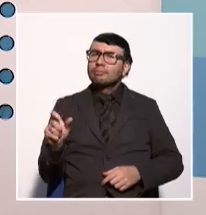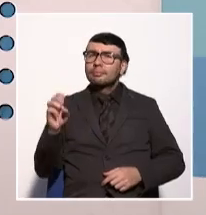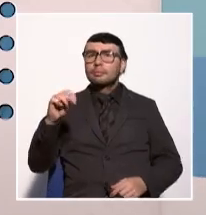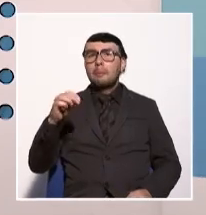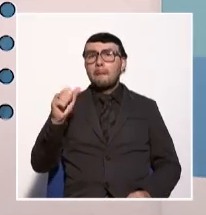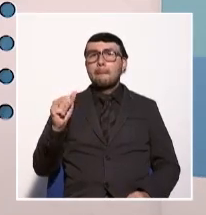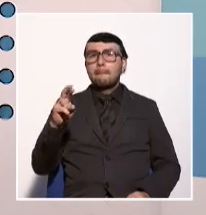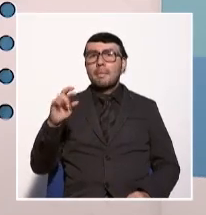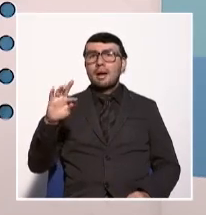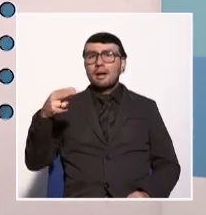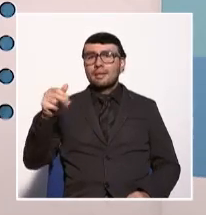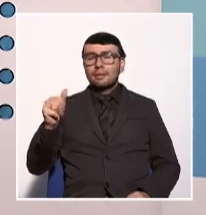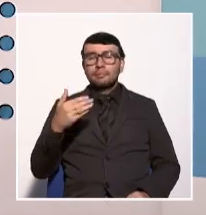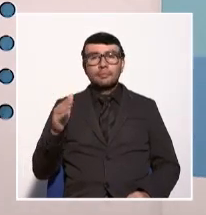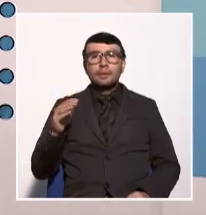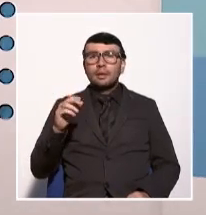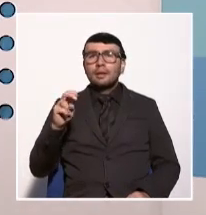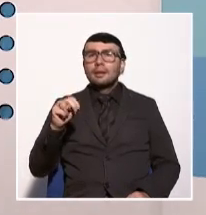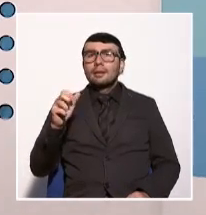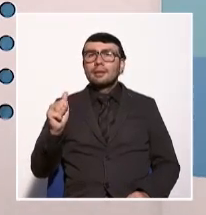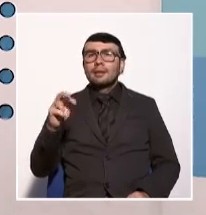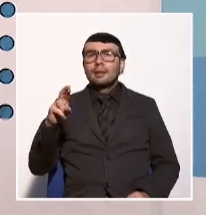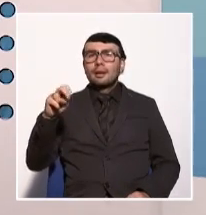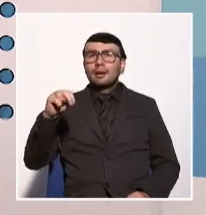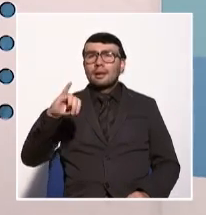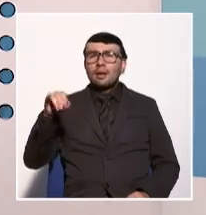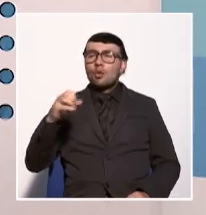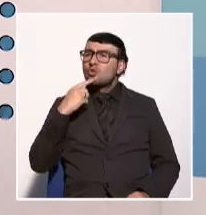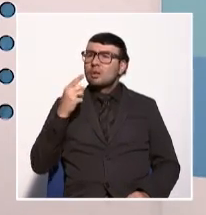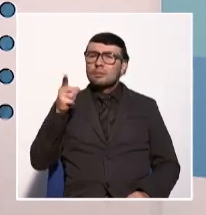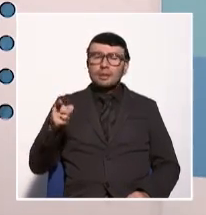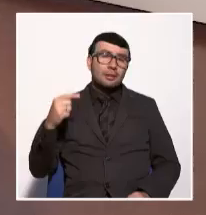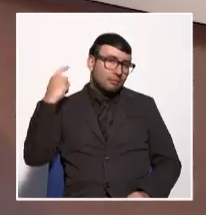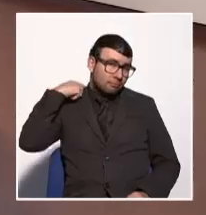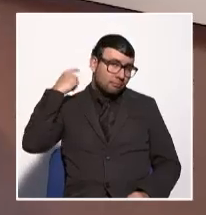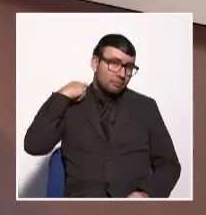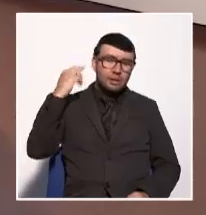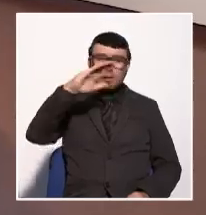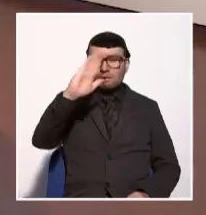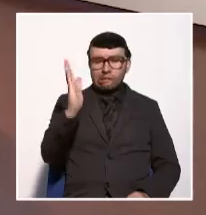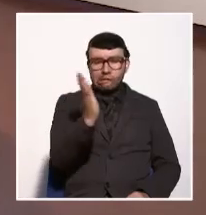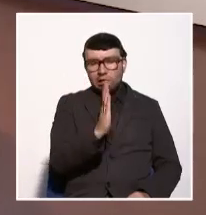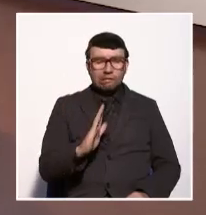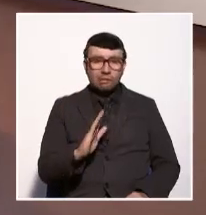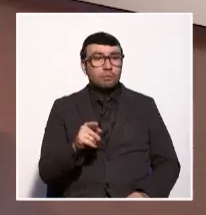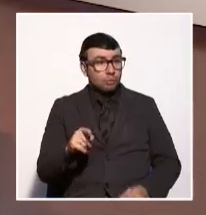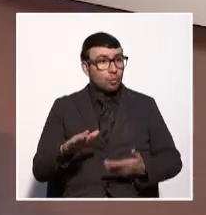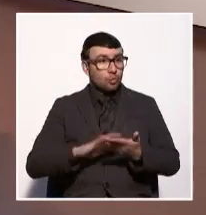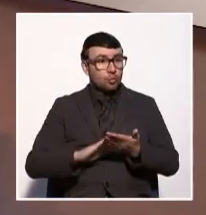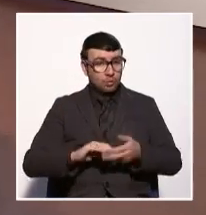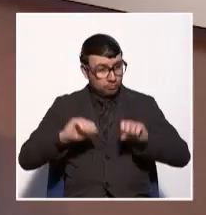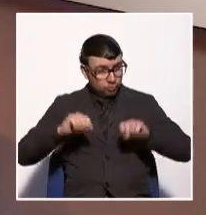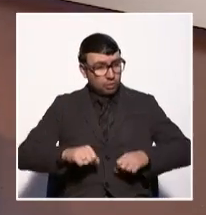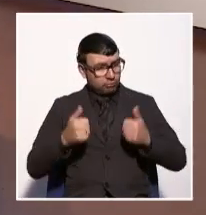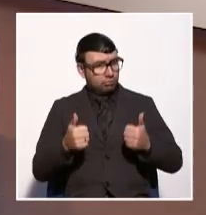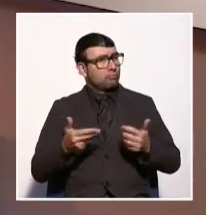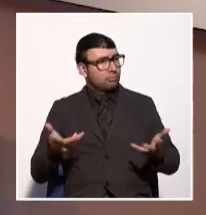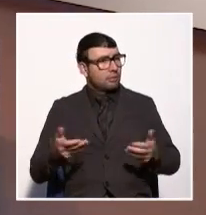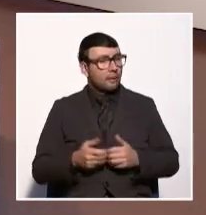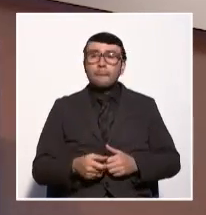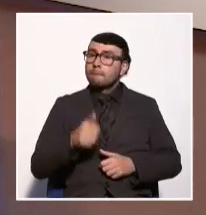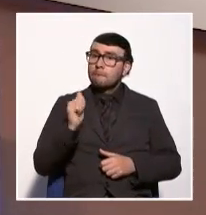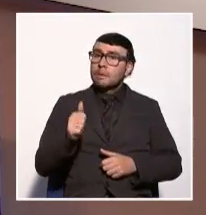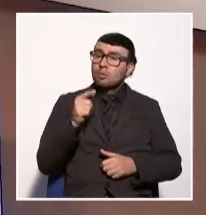la mala postura de espalda se puede corregir doctor germán si ella lo está diciendo